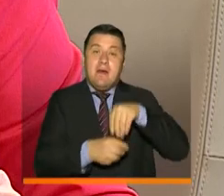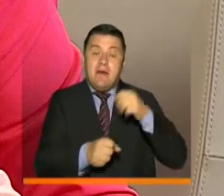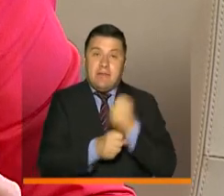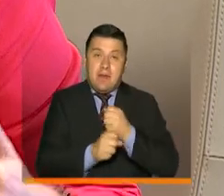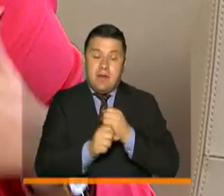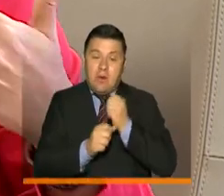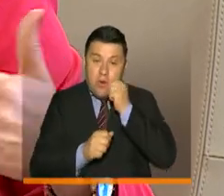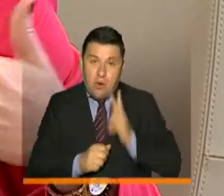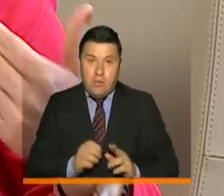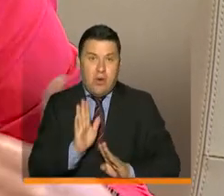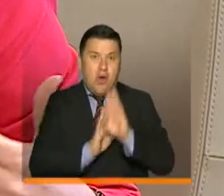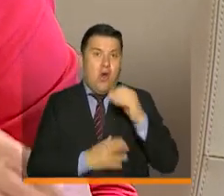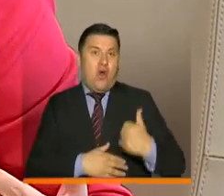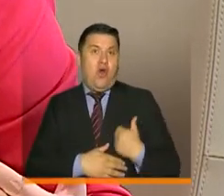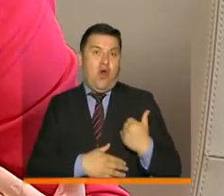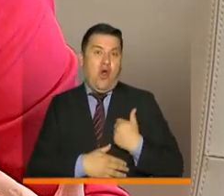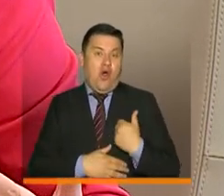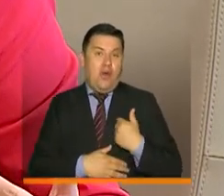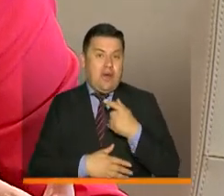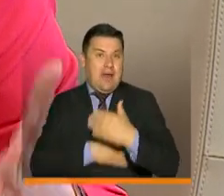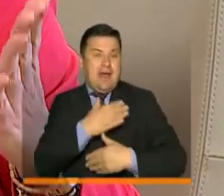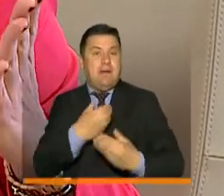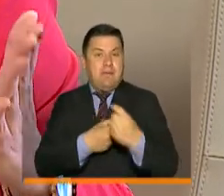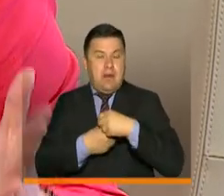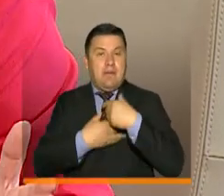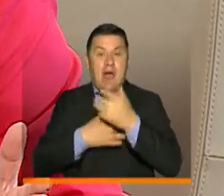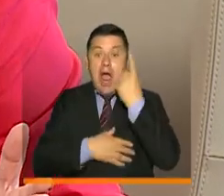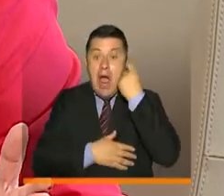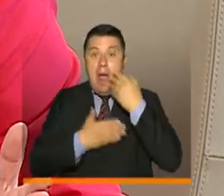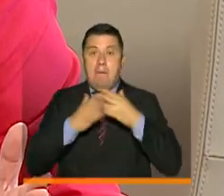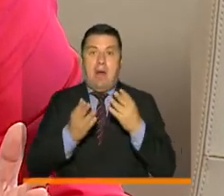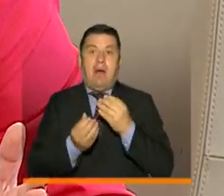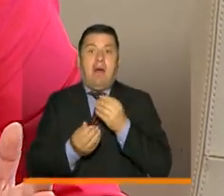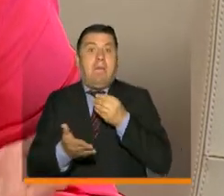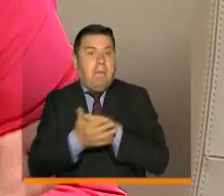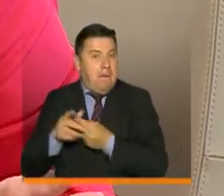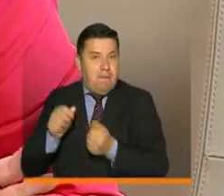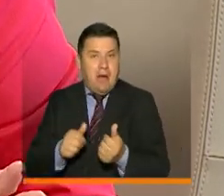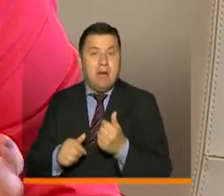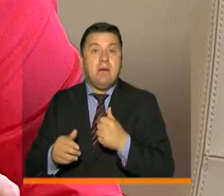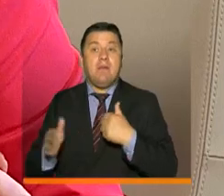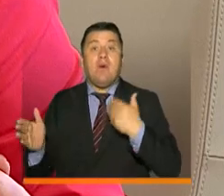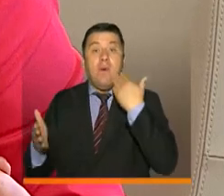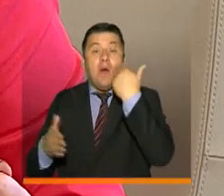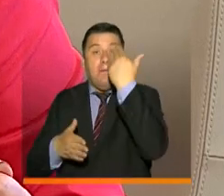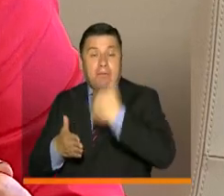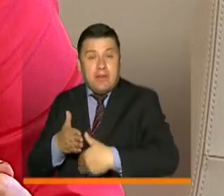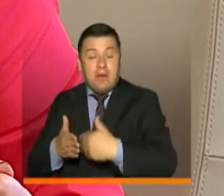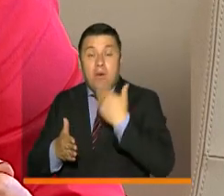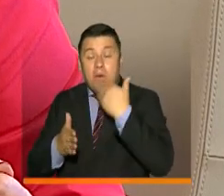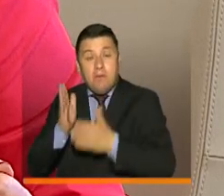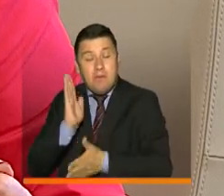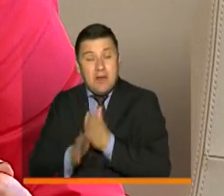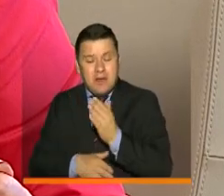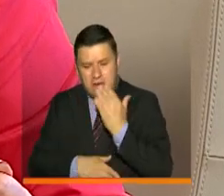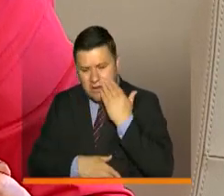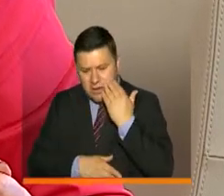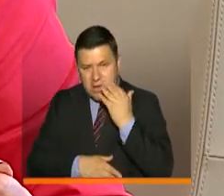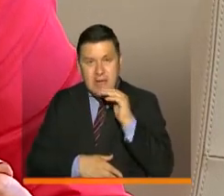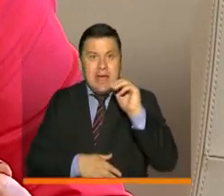y desarrollo humano, los jóvenes que están en estos procesos, abrimos ayer la línea. Se cierra la primera fase de la convocatoria el